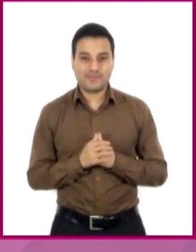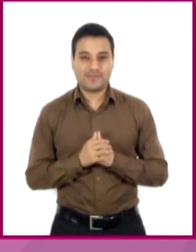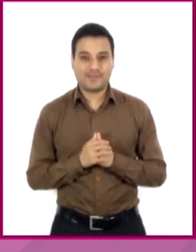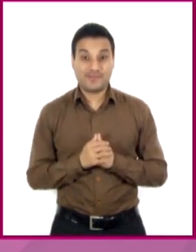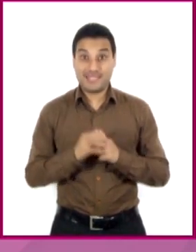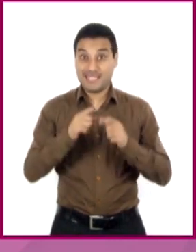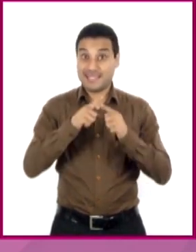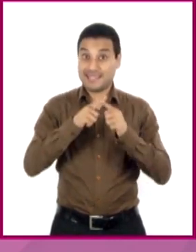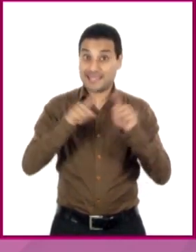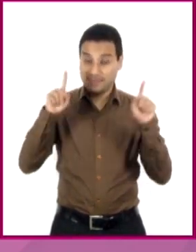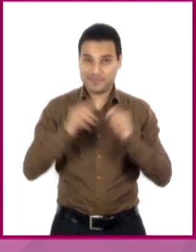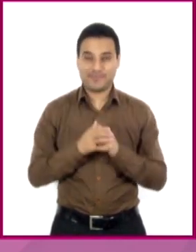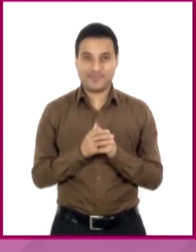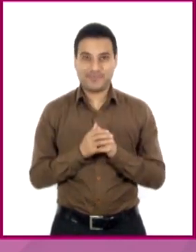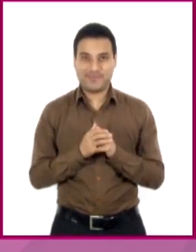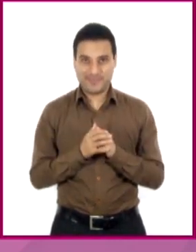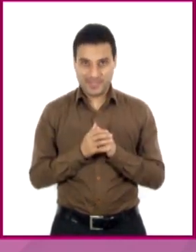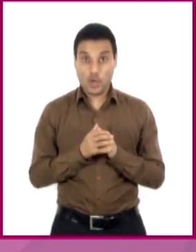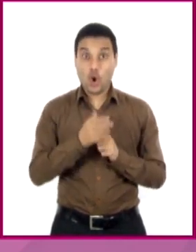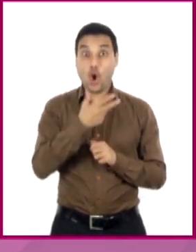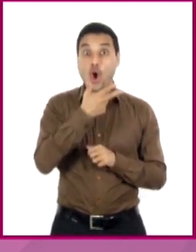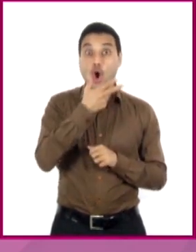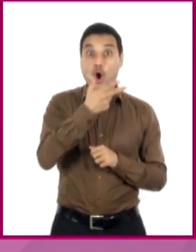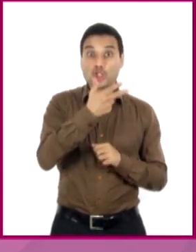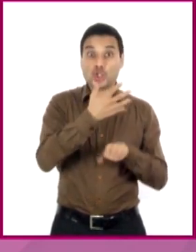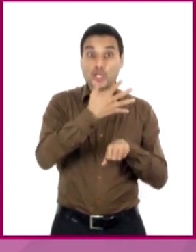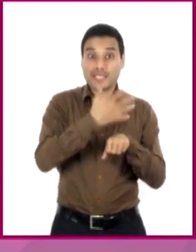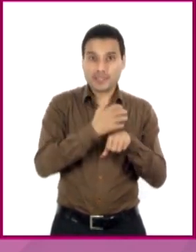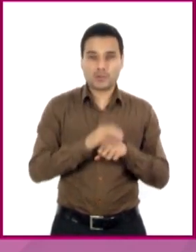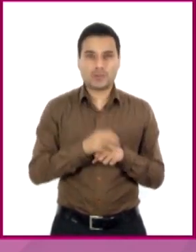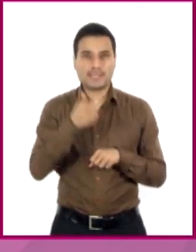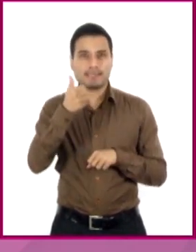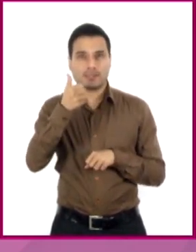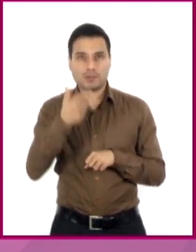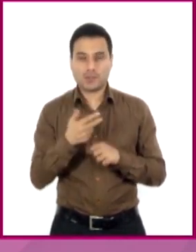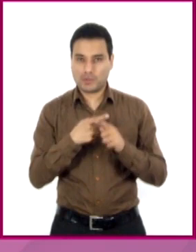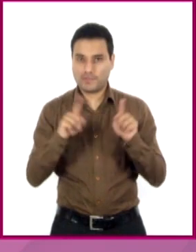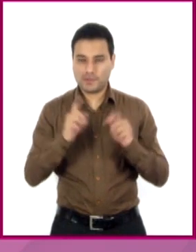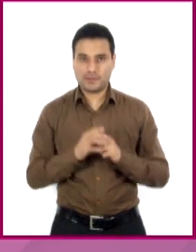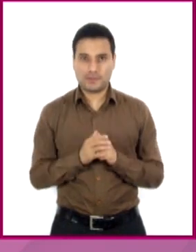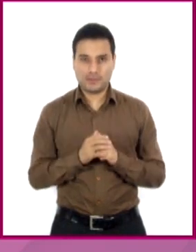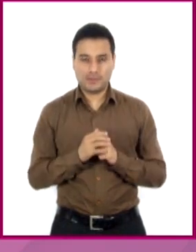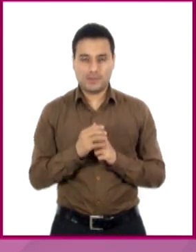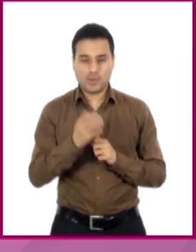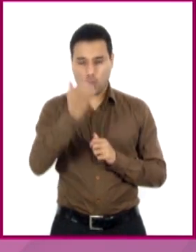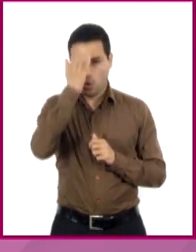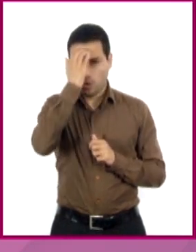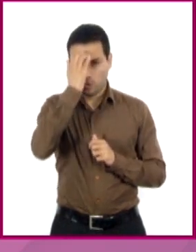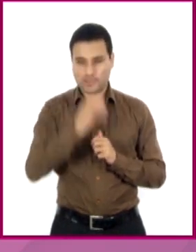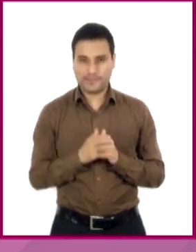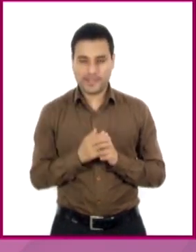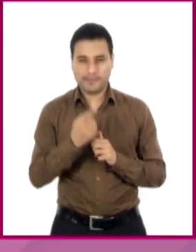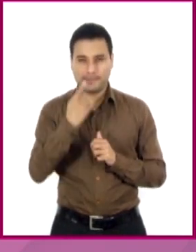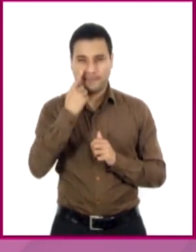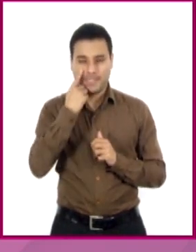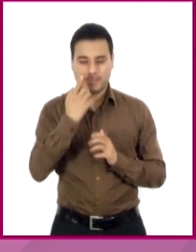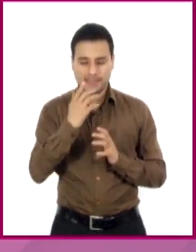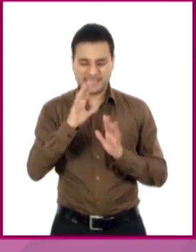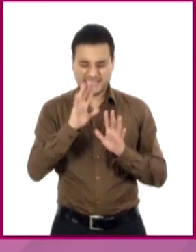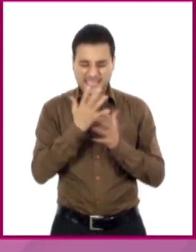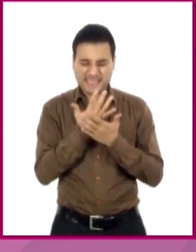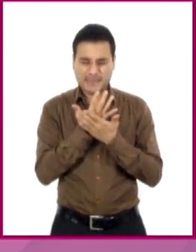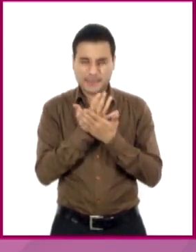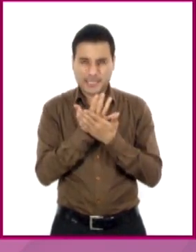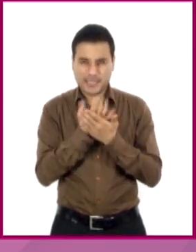gran diferencia entre 8/5 y 5/8. ¿Cuál crees que es? Sí sé. Mira, lo tengo